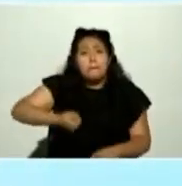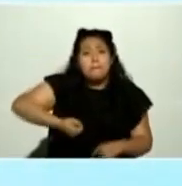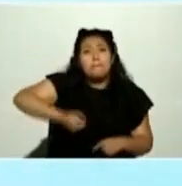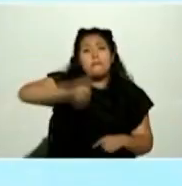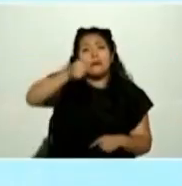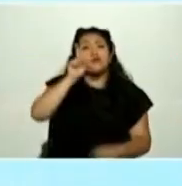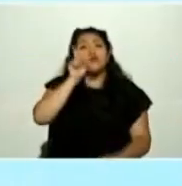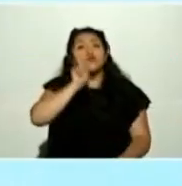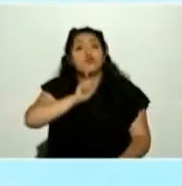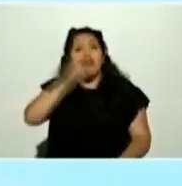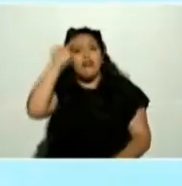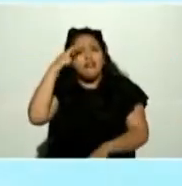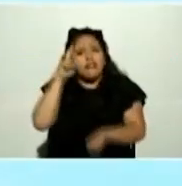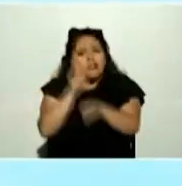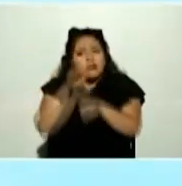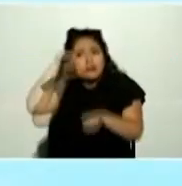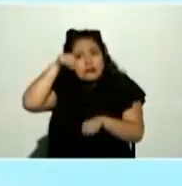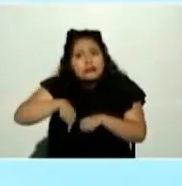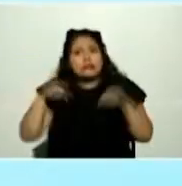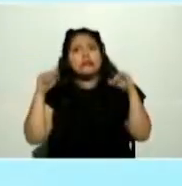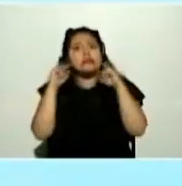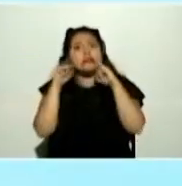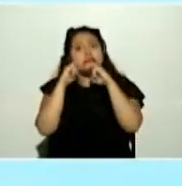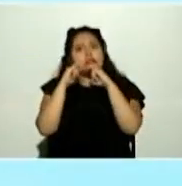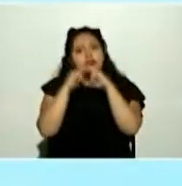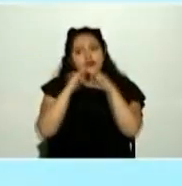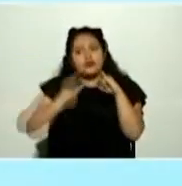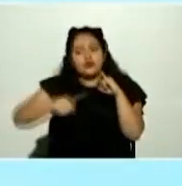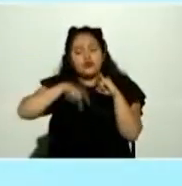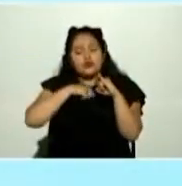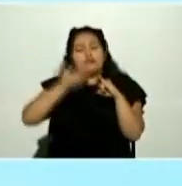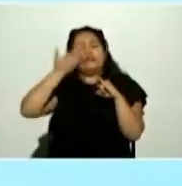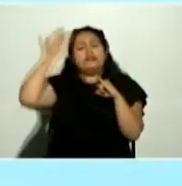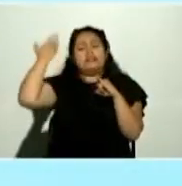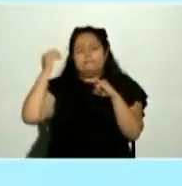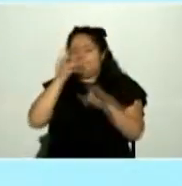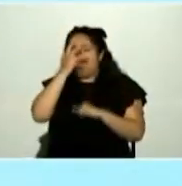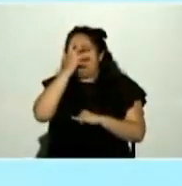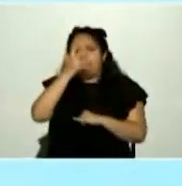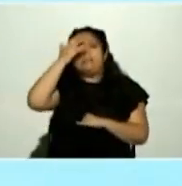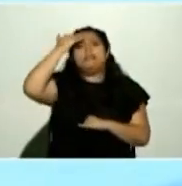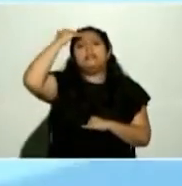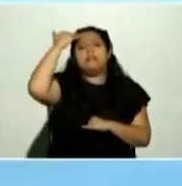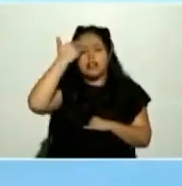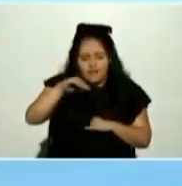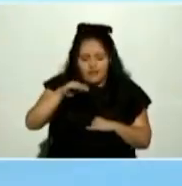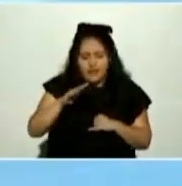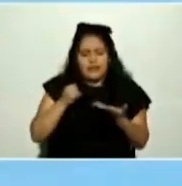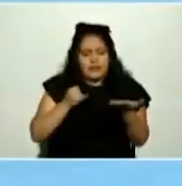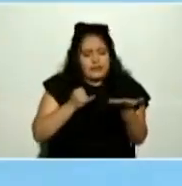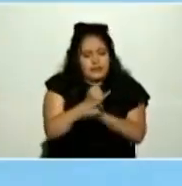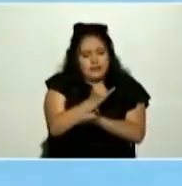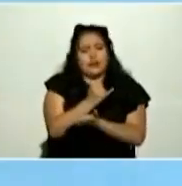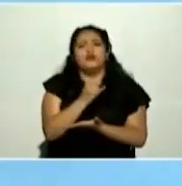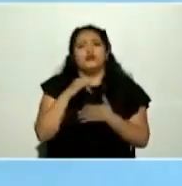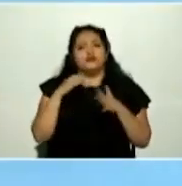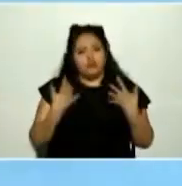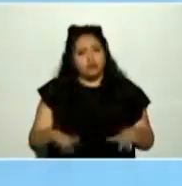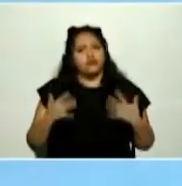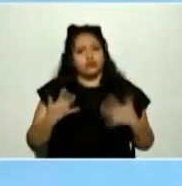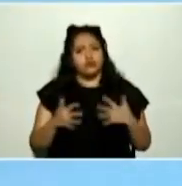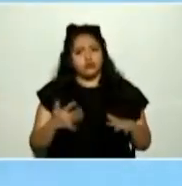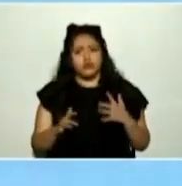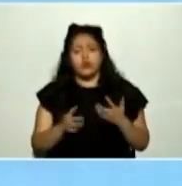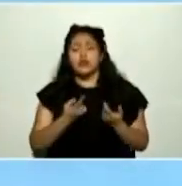nuestra institución me ha comprometido desde el primer momento a tomar decisiones